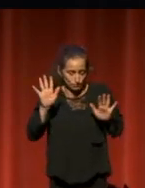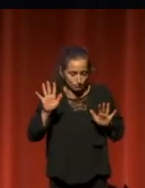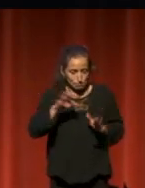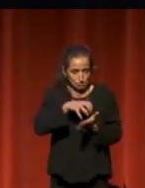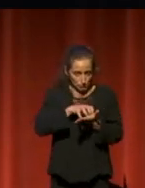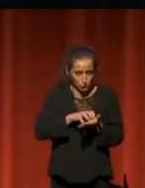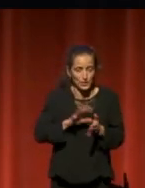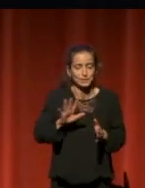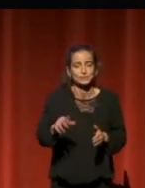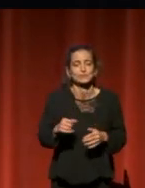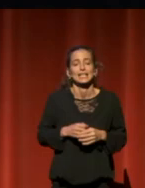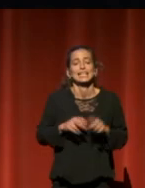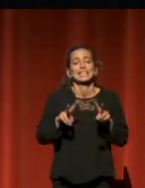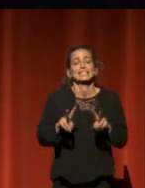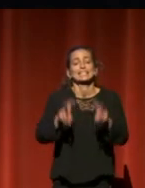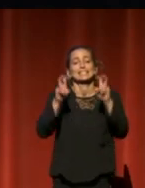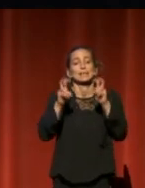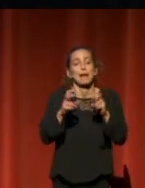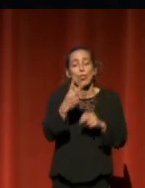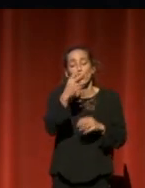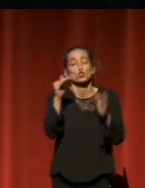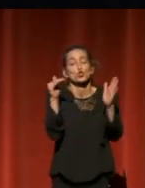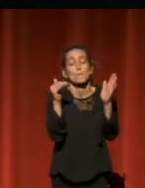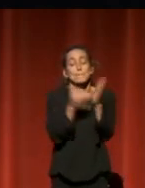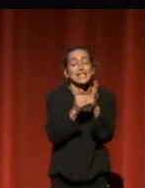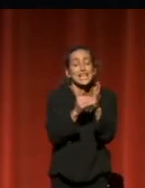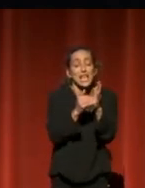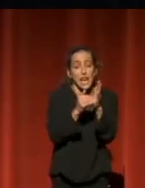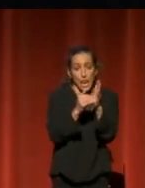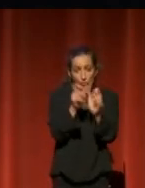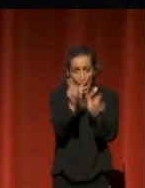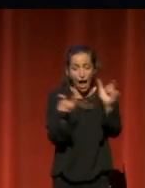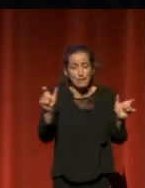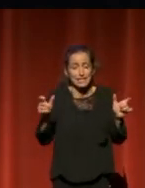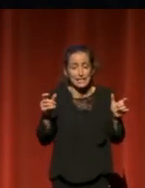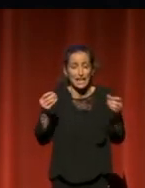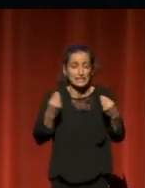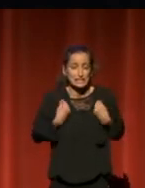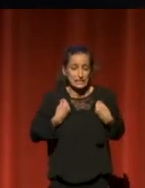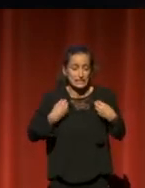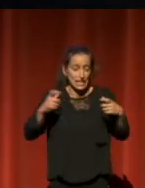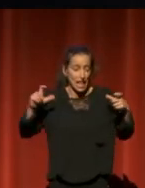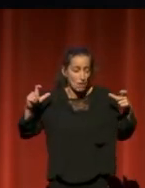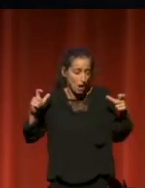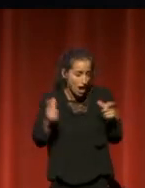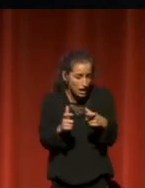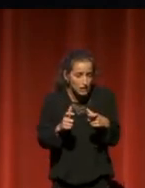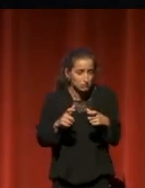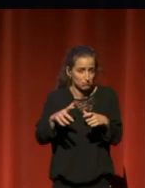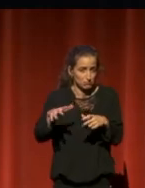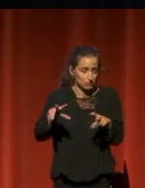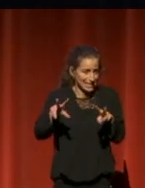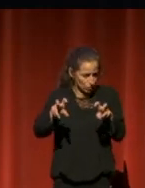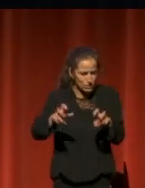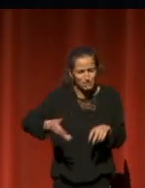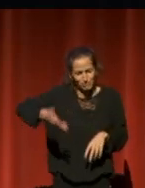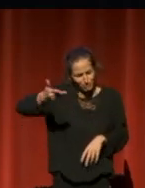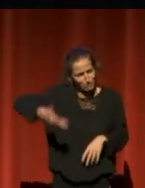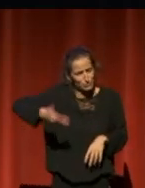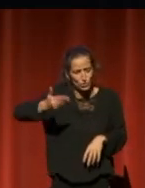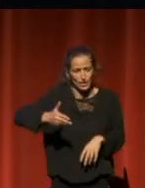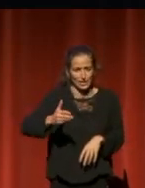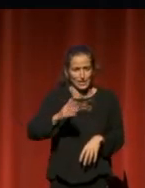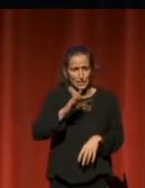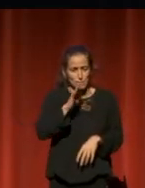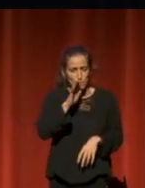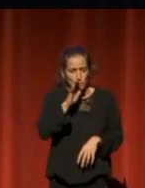2.000 habitantes de la ley de base de régimen local, eso es trascendental. Claro. Porque el Gobierno del Estado, la Administración General del